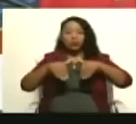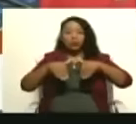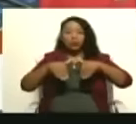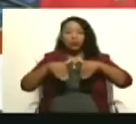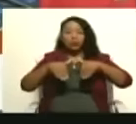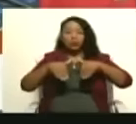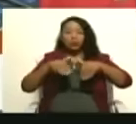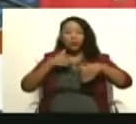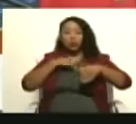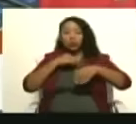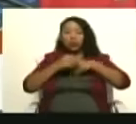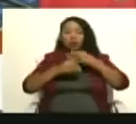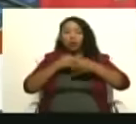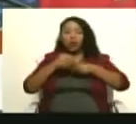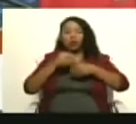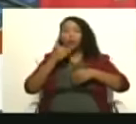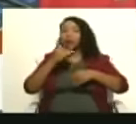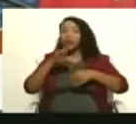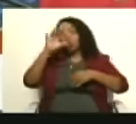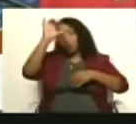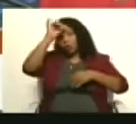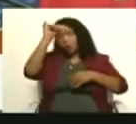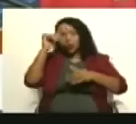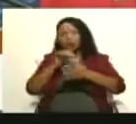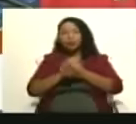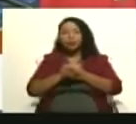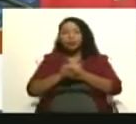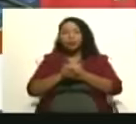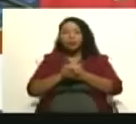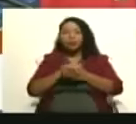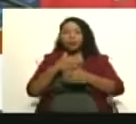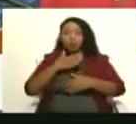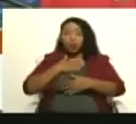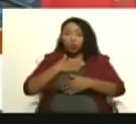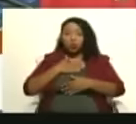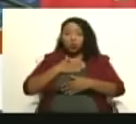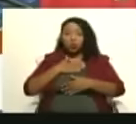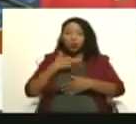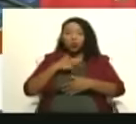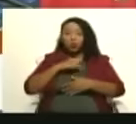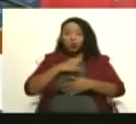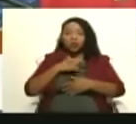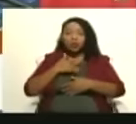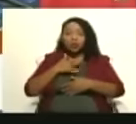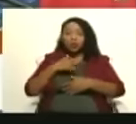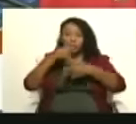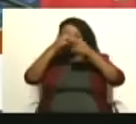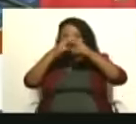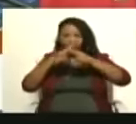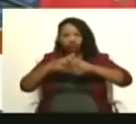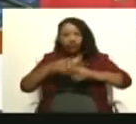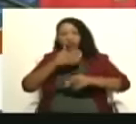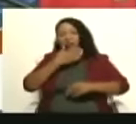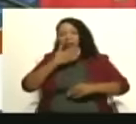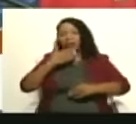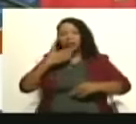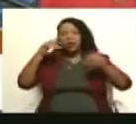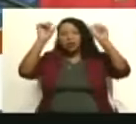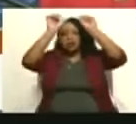referendaria que vamos a tener el próximo domingo. Es un honor para nosotros, como usted lo decía, es el mejor sistema